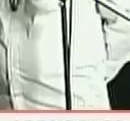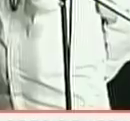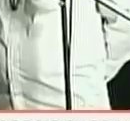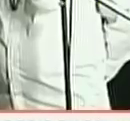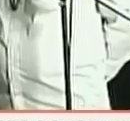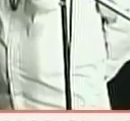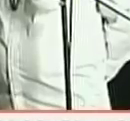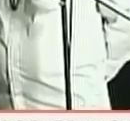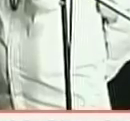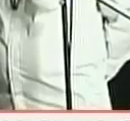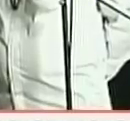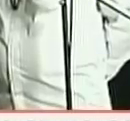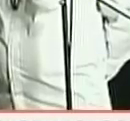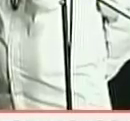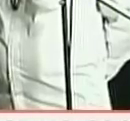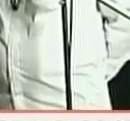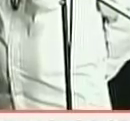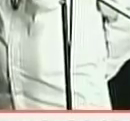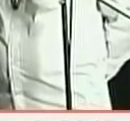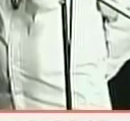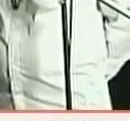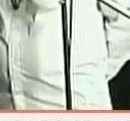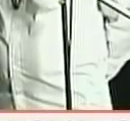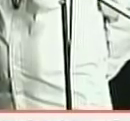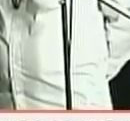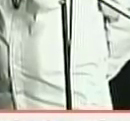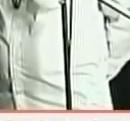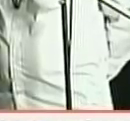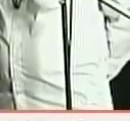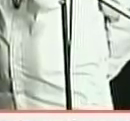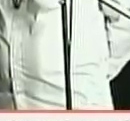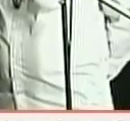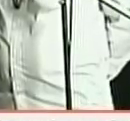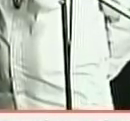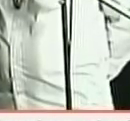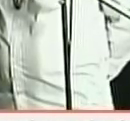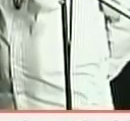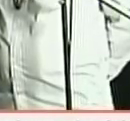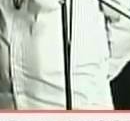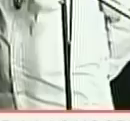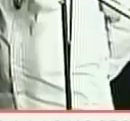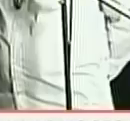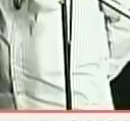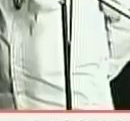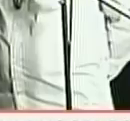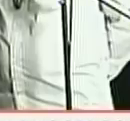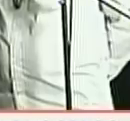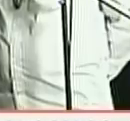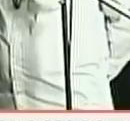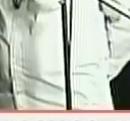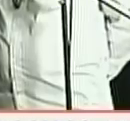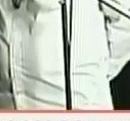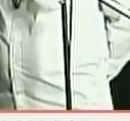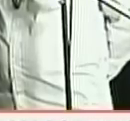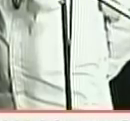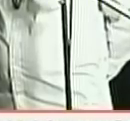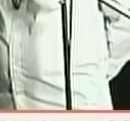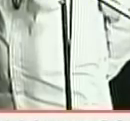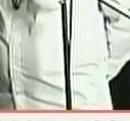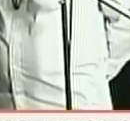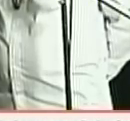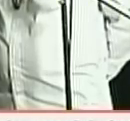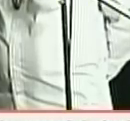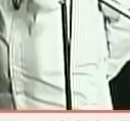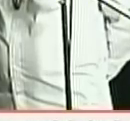región sur. Frente a la más atroz arremetida, frente al más